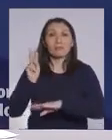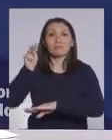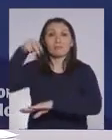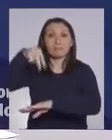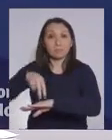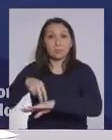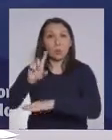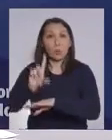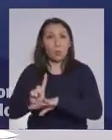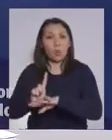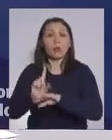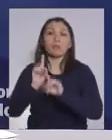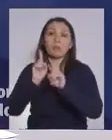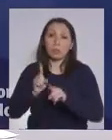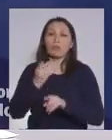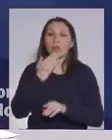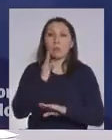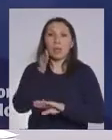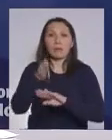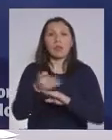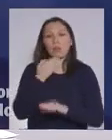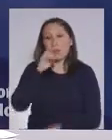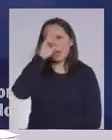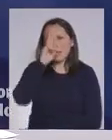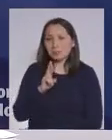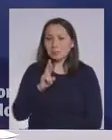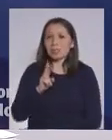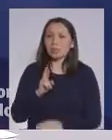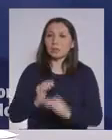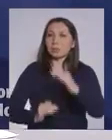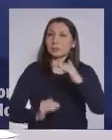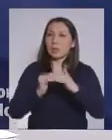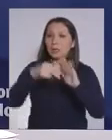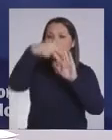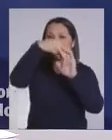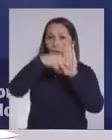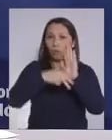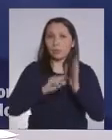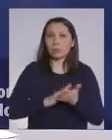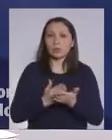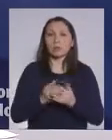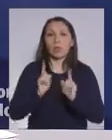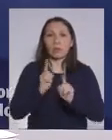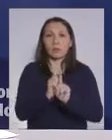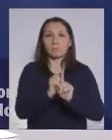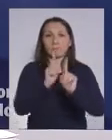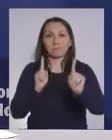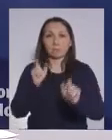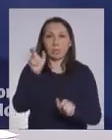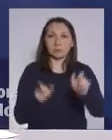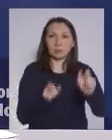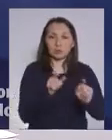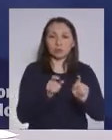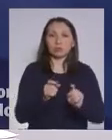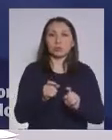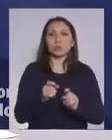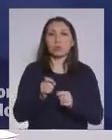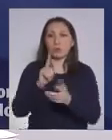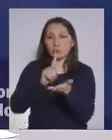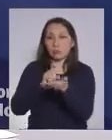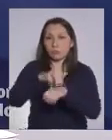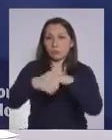también solicitamos que se respeten al máximo las normas sanitarias distanciamiento físico alcohol